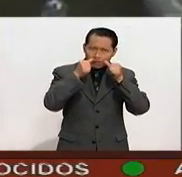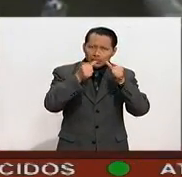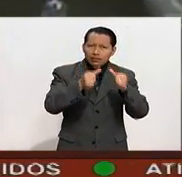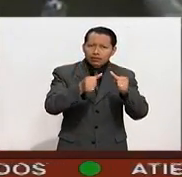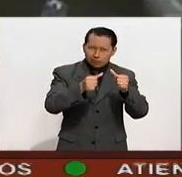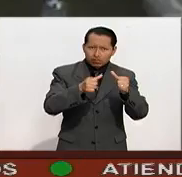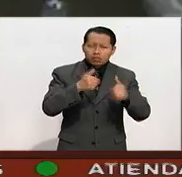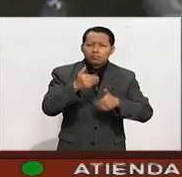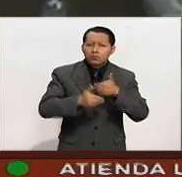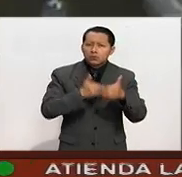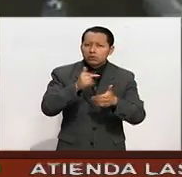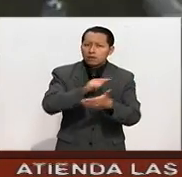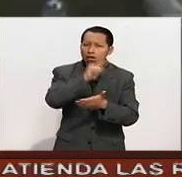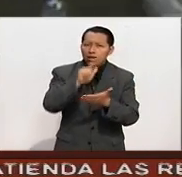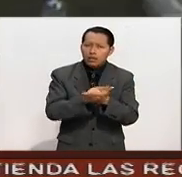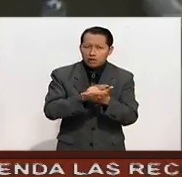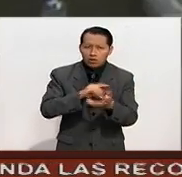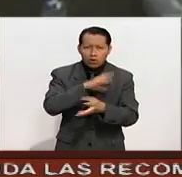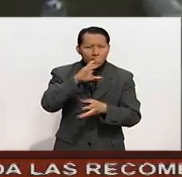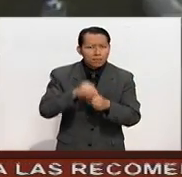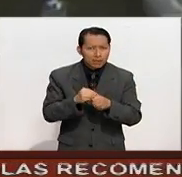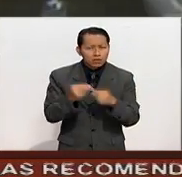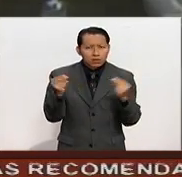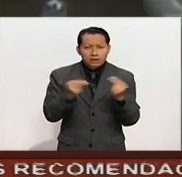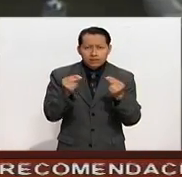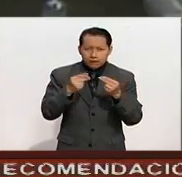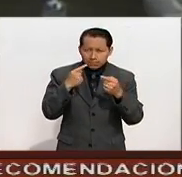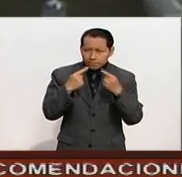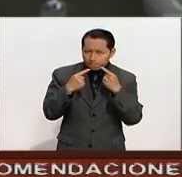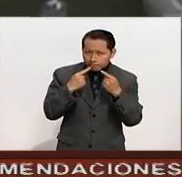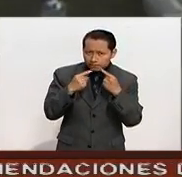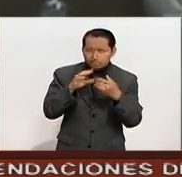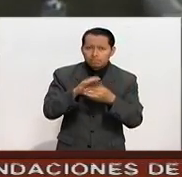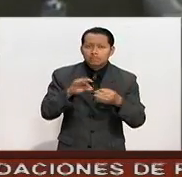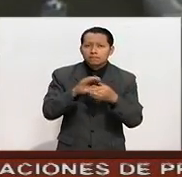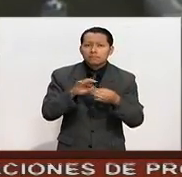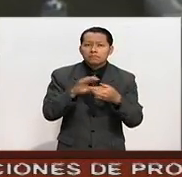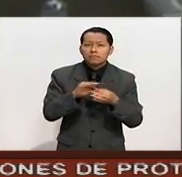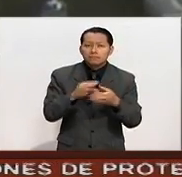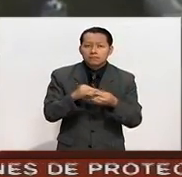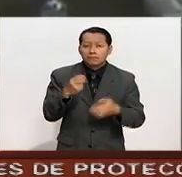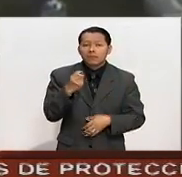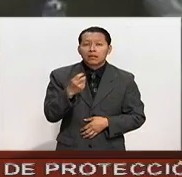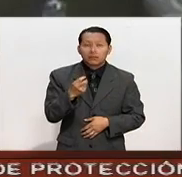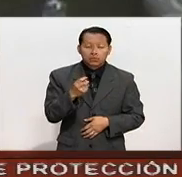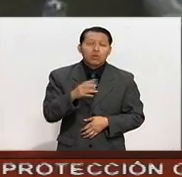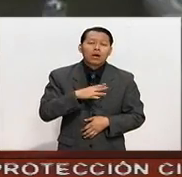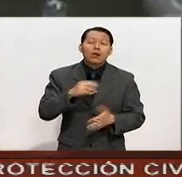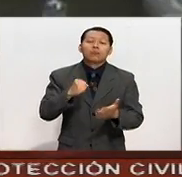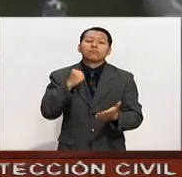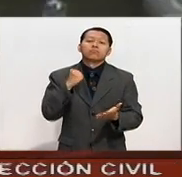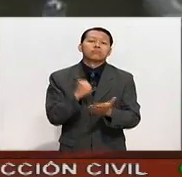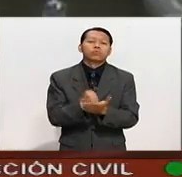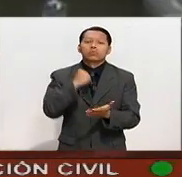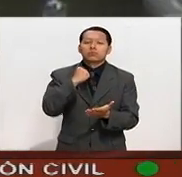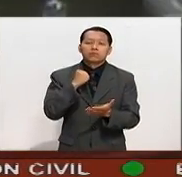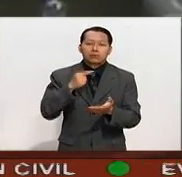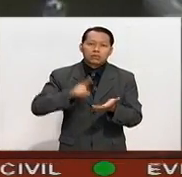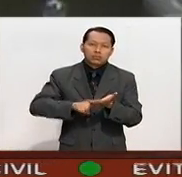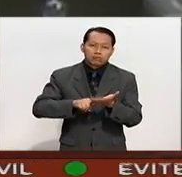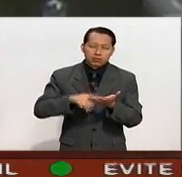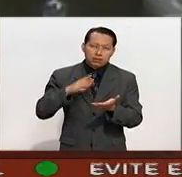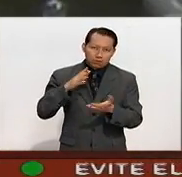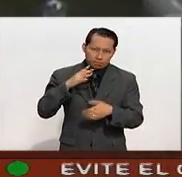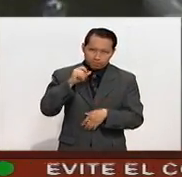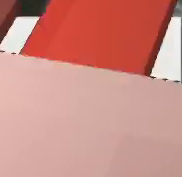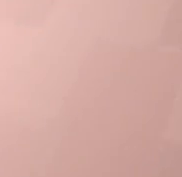proceso legislativo, a todas las voces que se tenían que escuchar. Y así es como fue aprobada en la Cámara de